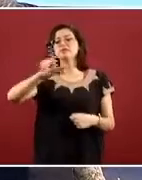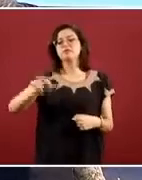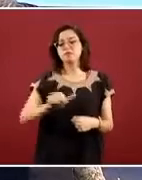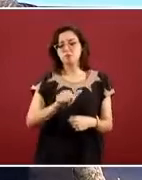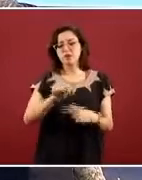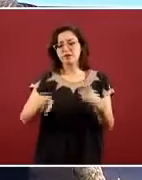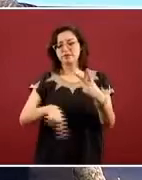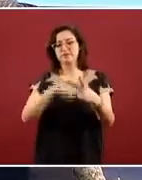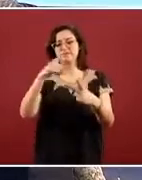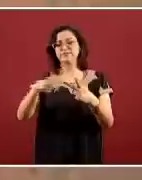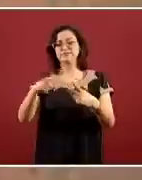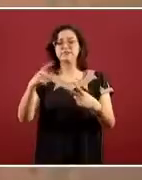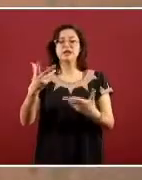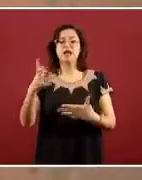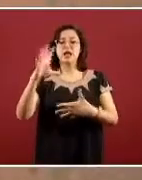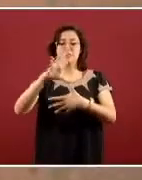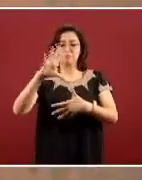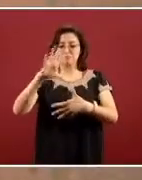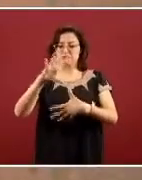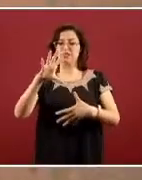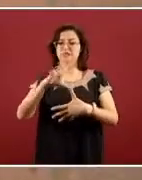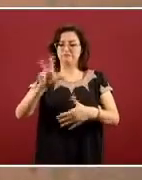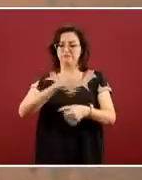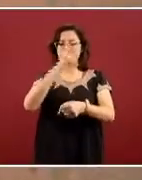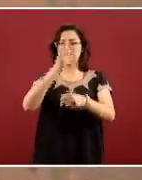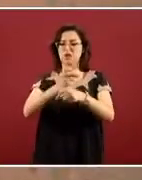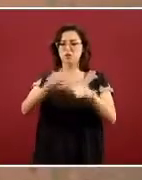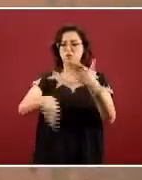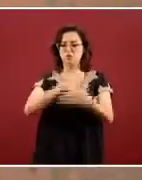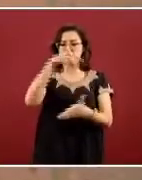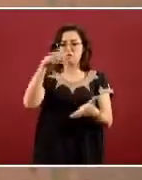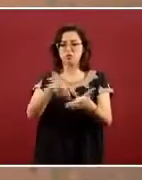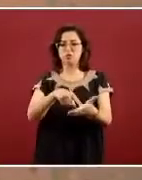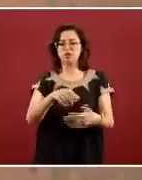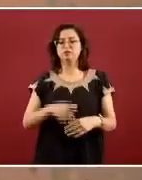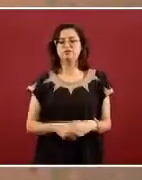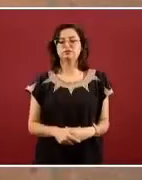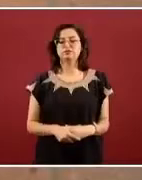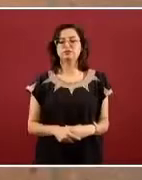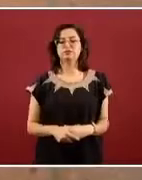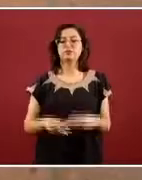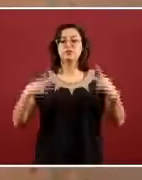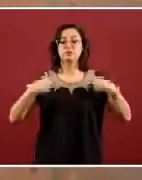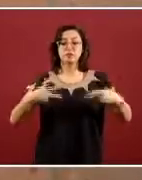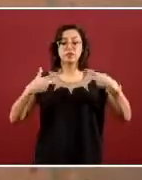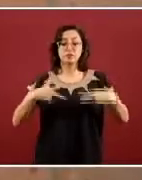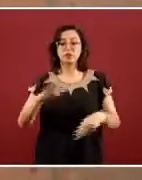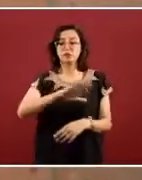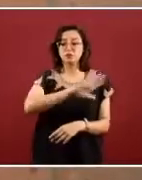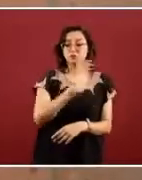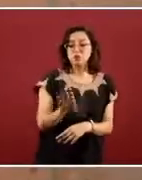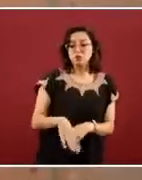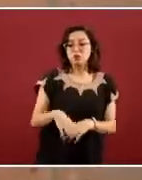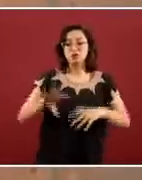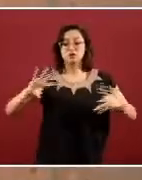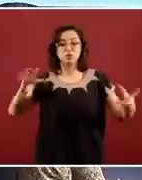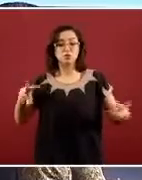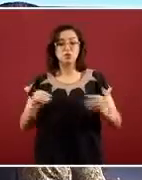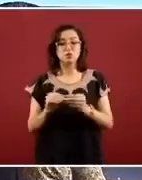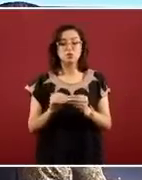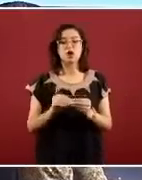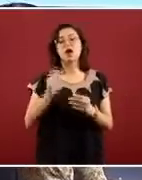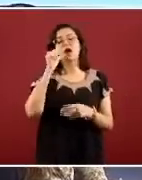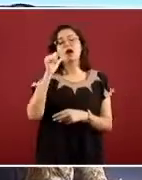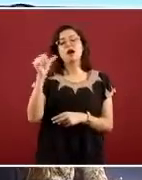la región de América, en la cual nos encontramos nosotros. La tasa de letalidad, también si recuerdan, el día de